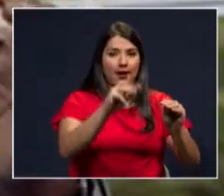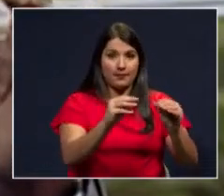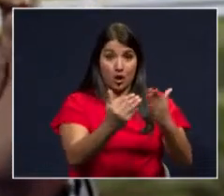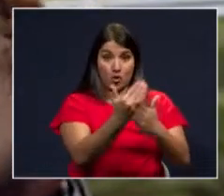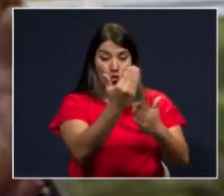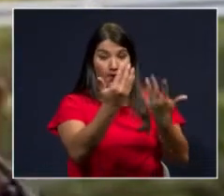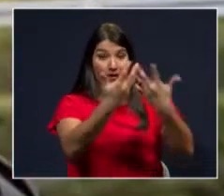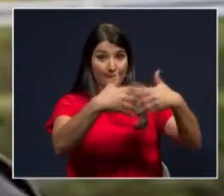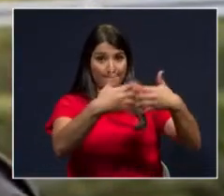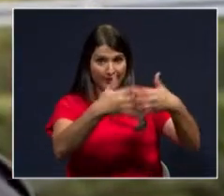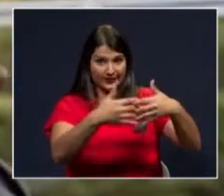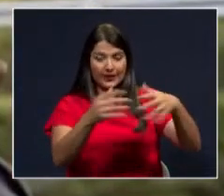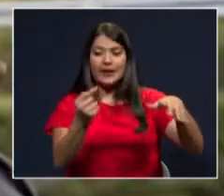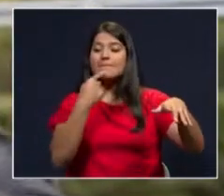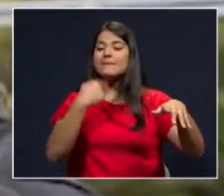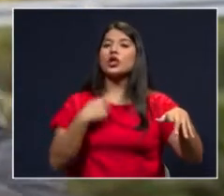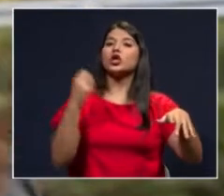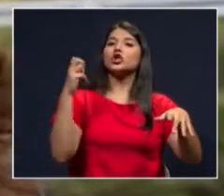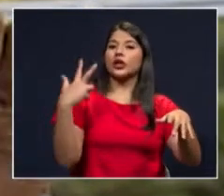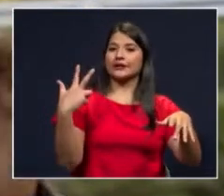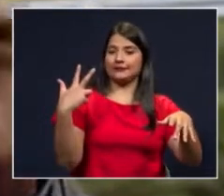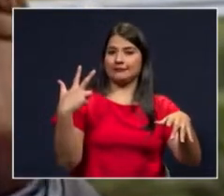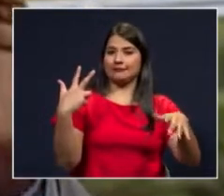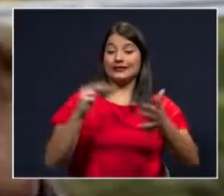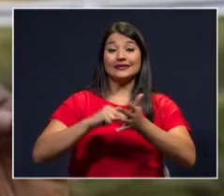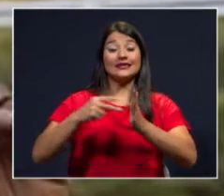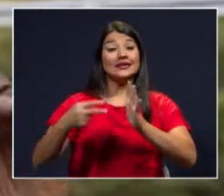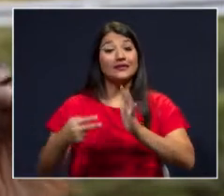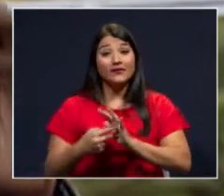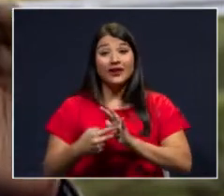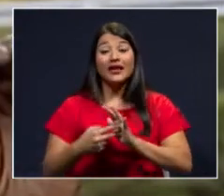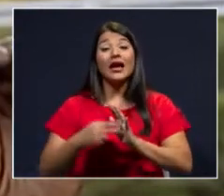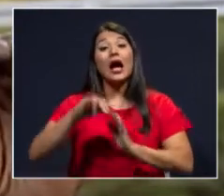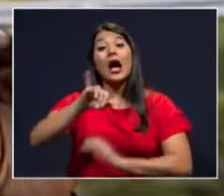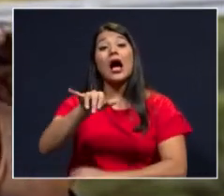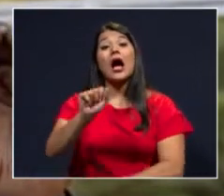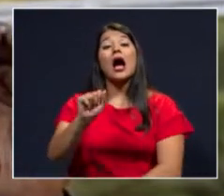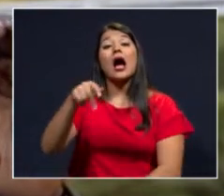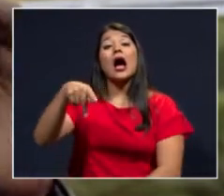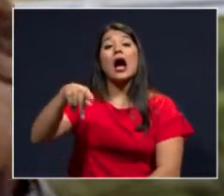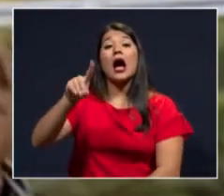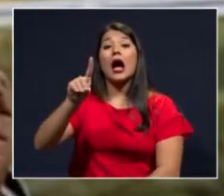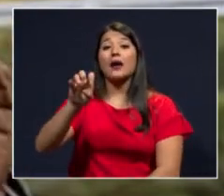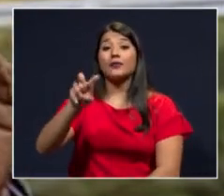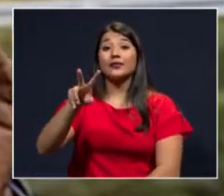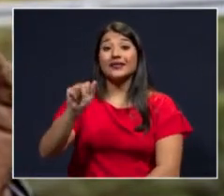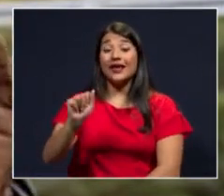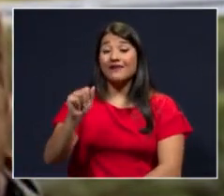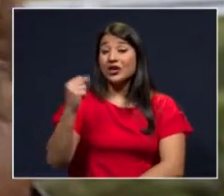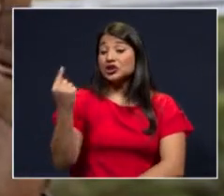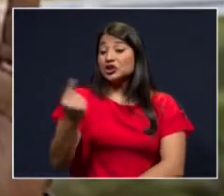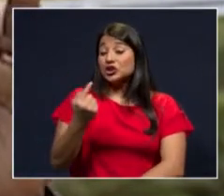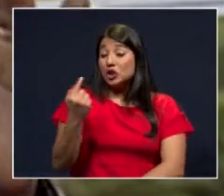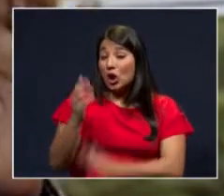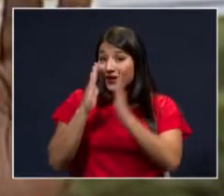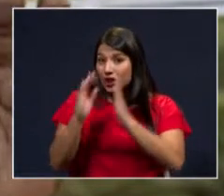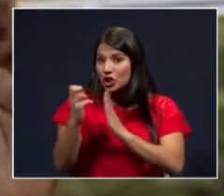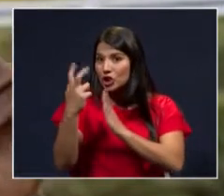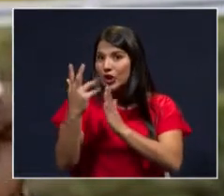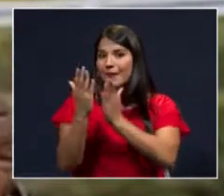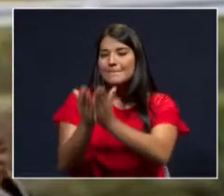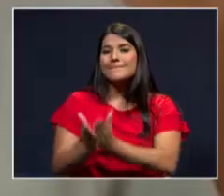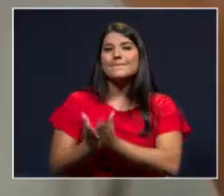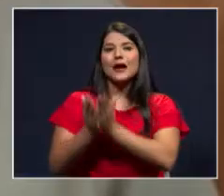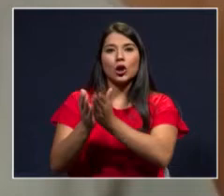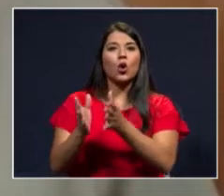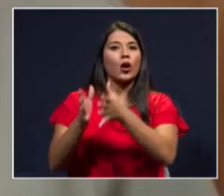esas características Habdeba solo ha atendido a través de su historia 3 de esos